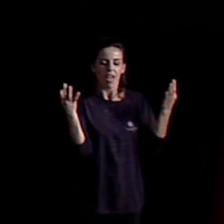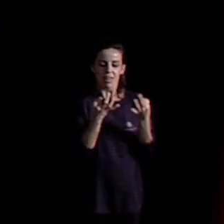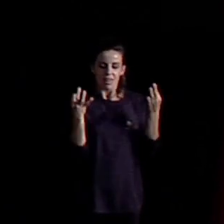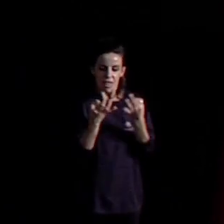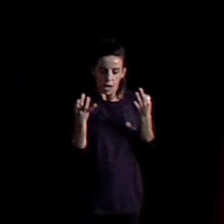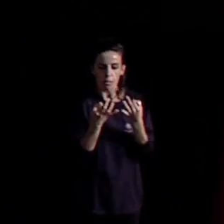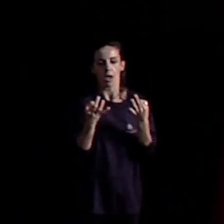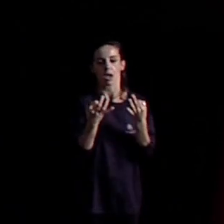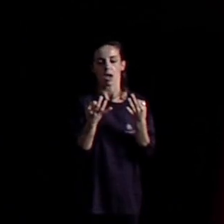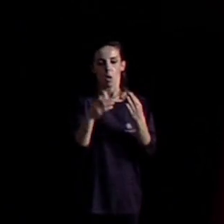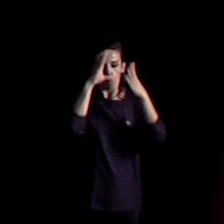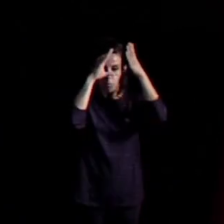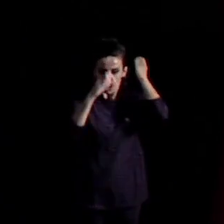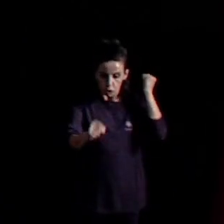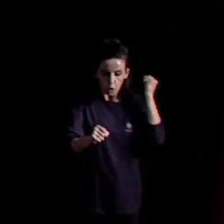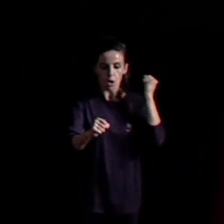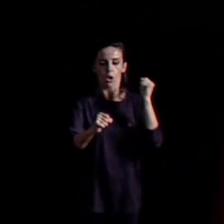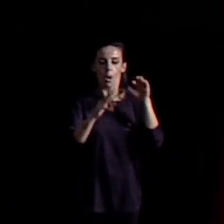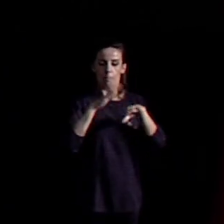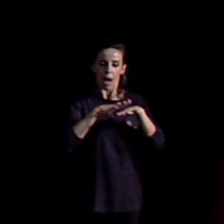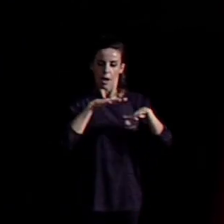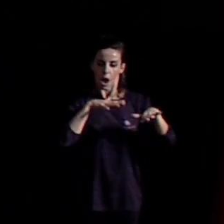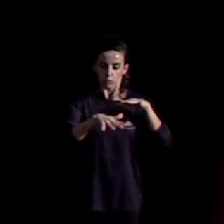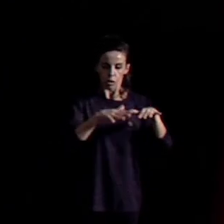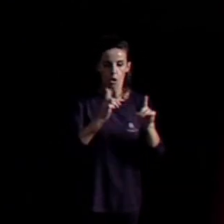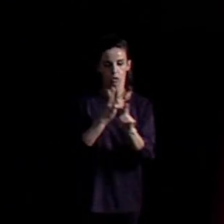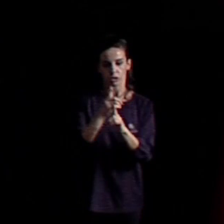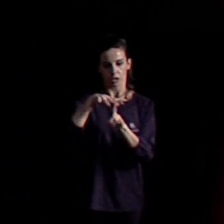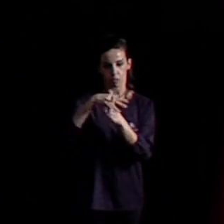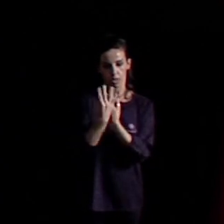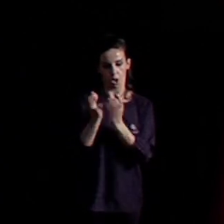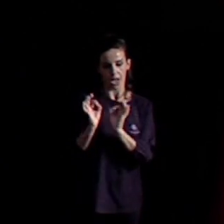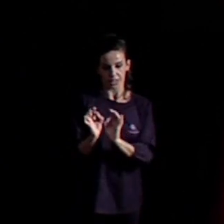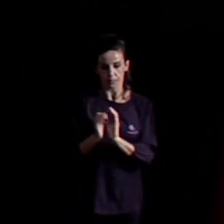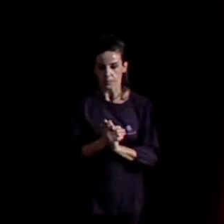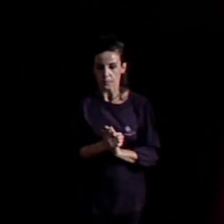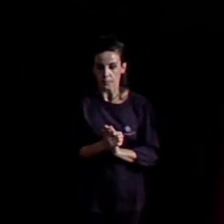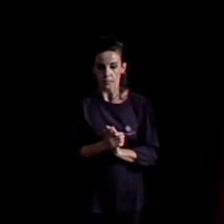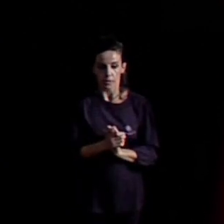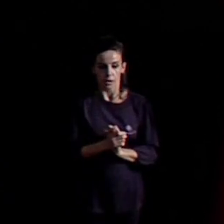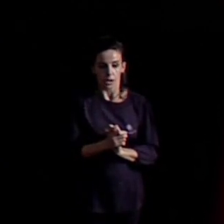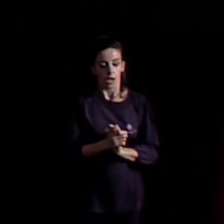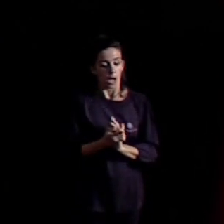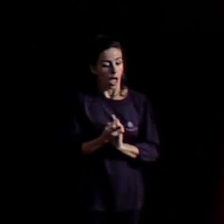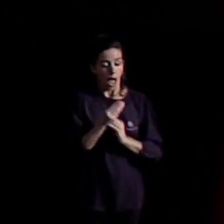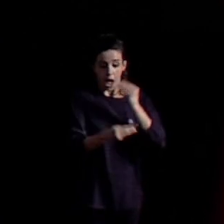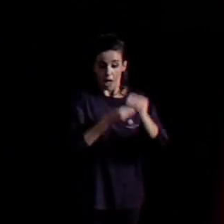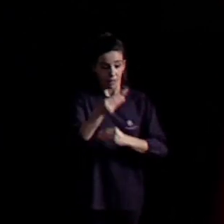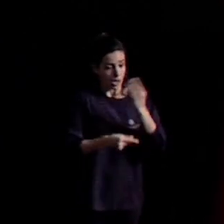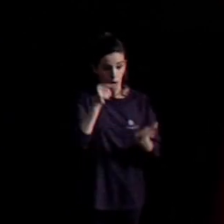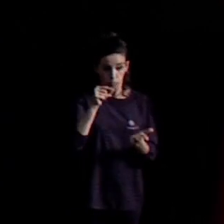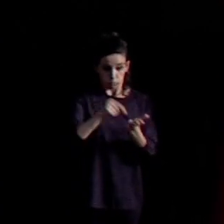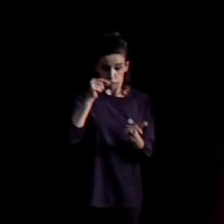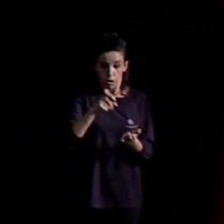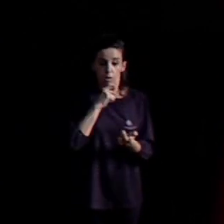un protocolo de actuación ante estos casos. Actuar de manera inmediata separando a